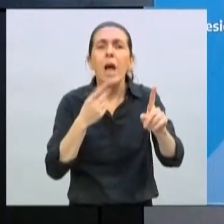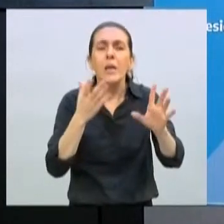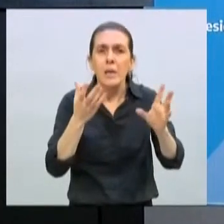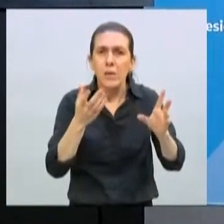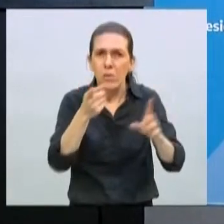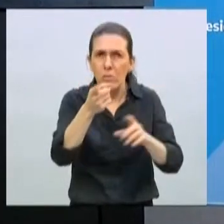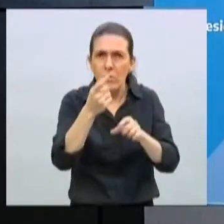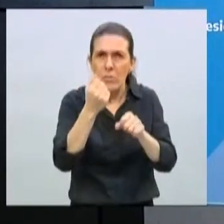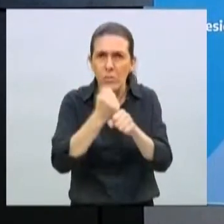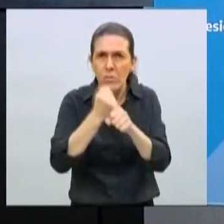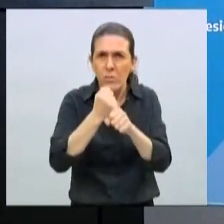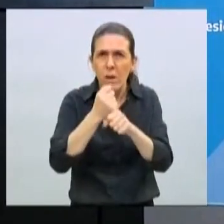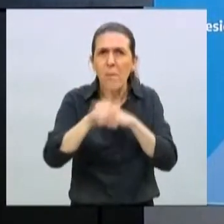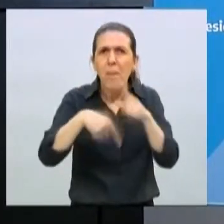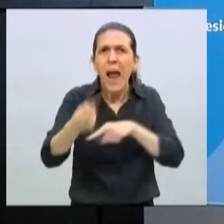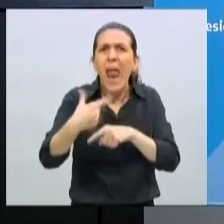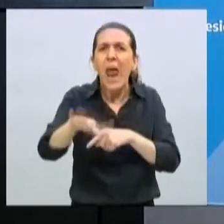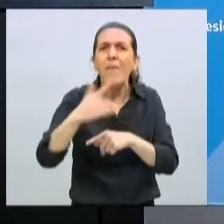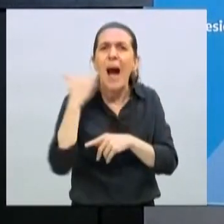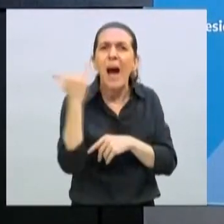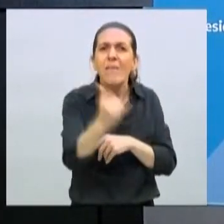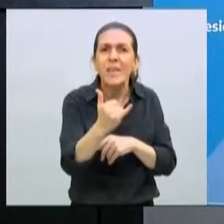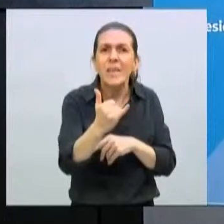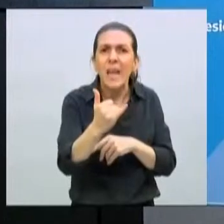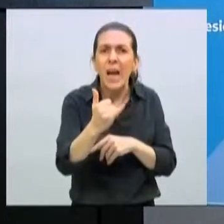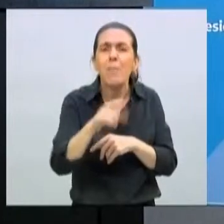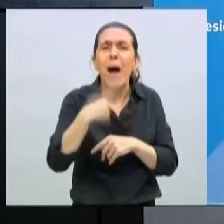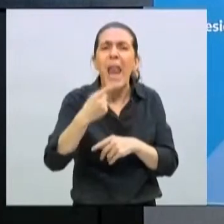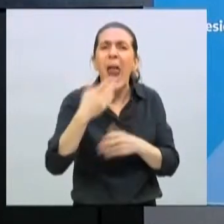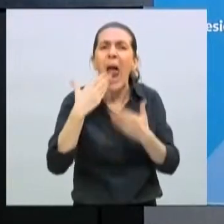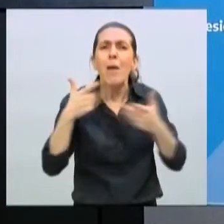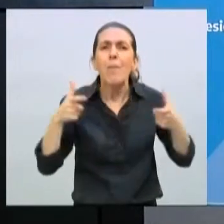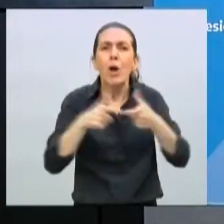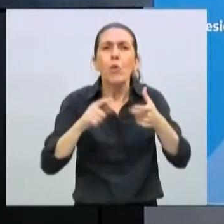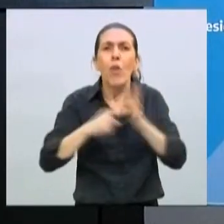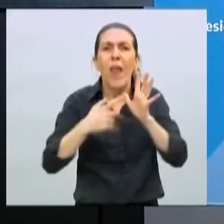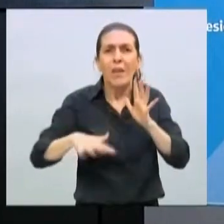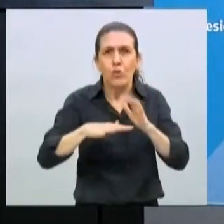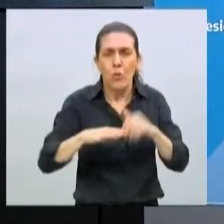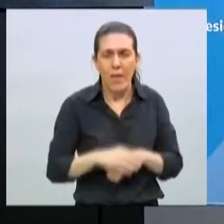Está trabajando mañana, seguramente lo va a decir el... Mañana lo aclaramos en la reunión específica de la ciudad.